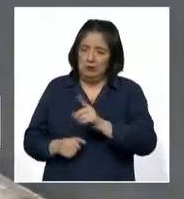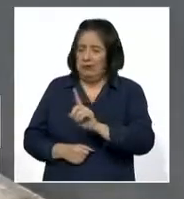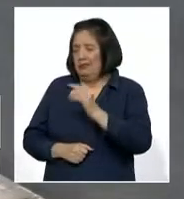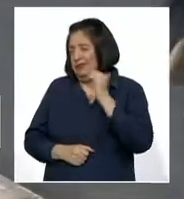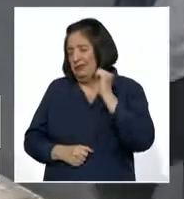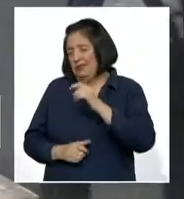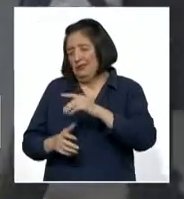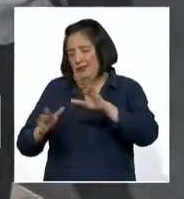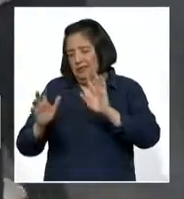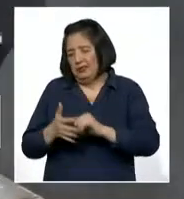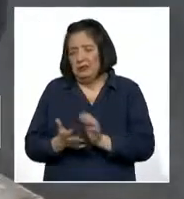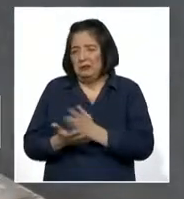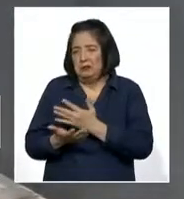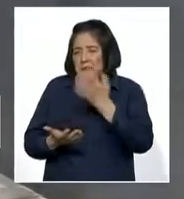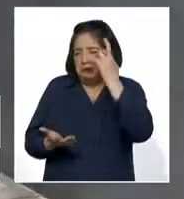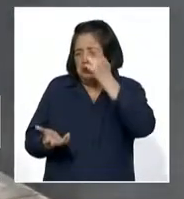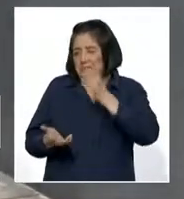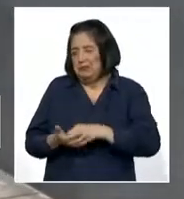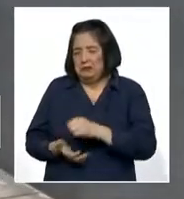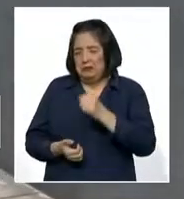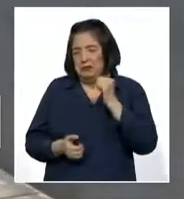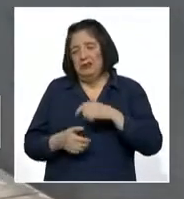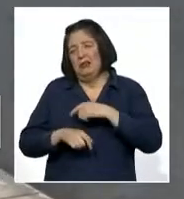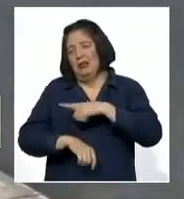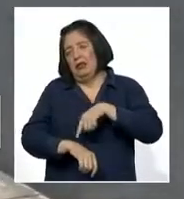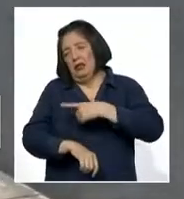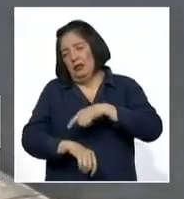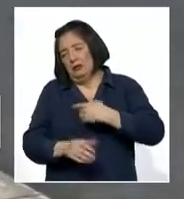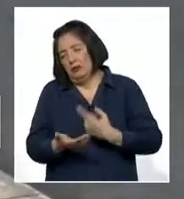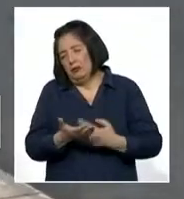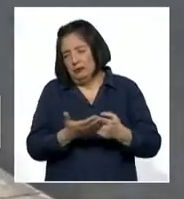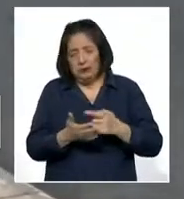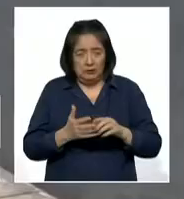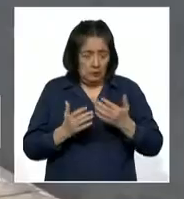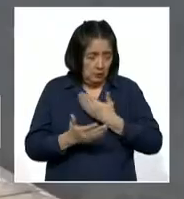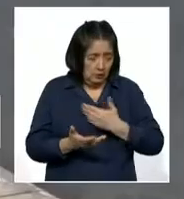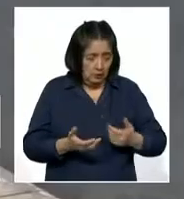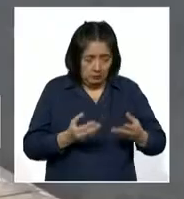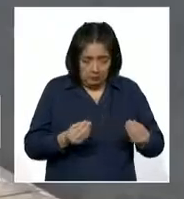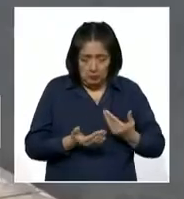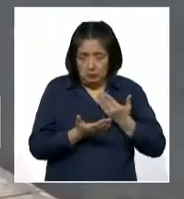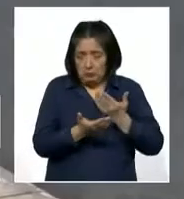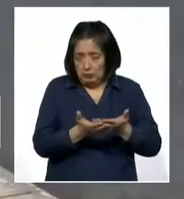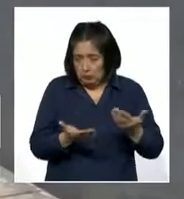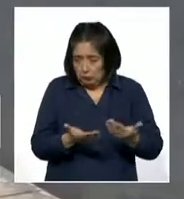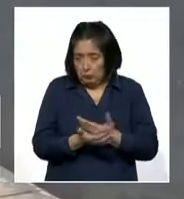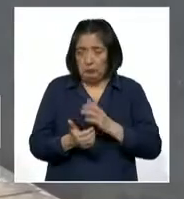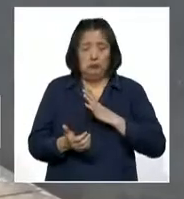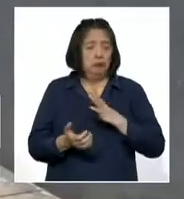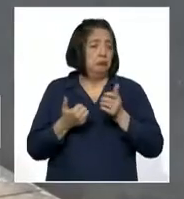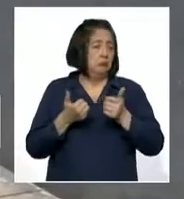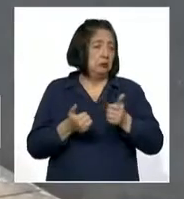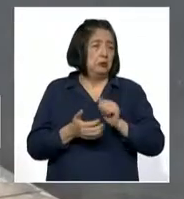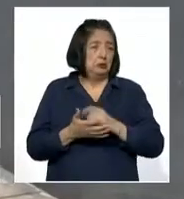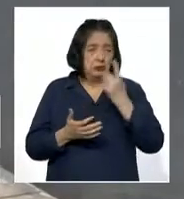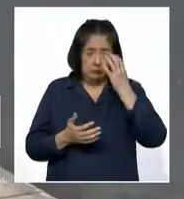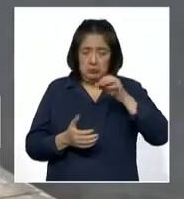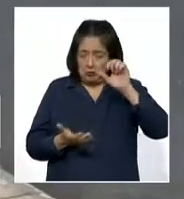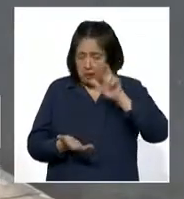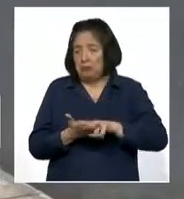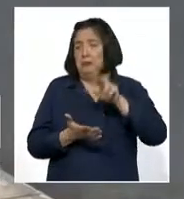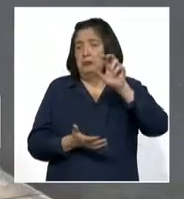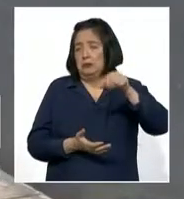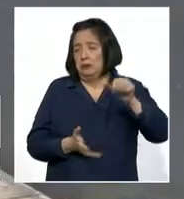quiere oponerse sin fundamentos y mucho demora los debates. Si el Ejecutivo va a traer propuestas nuevas, bienvenidos. O sea, creo que habría que aprobar